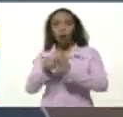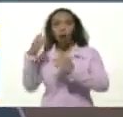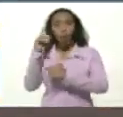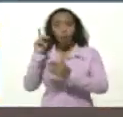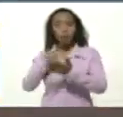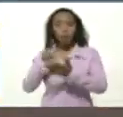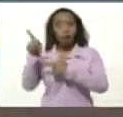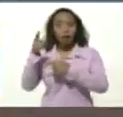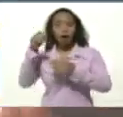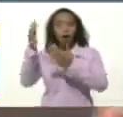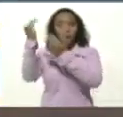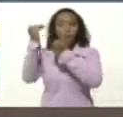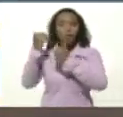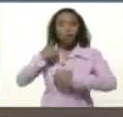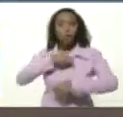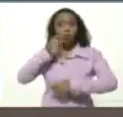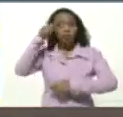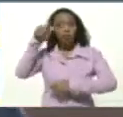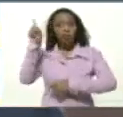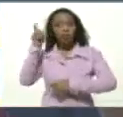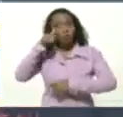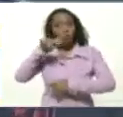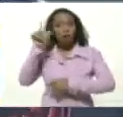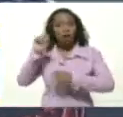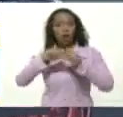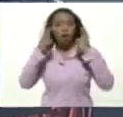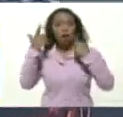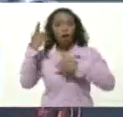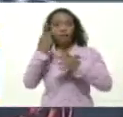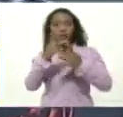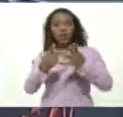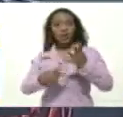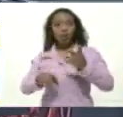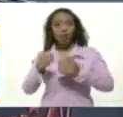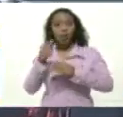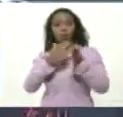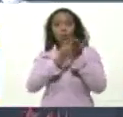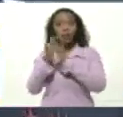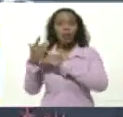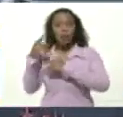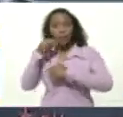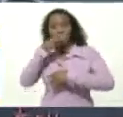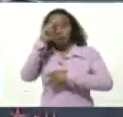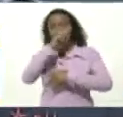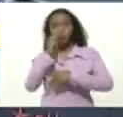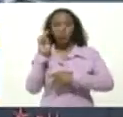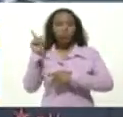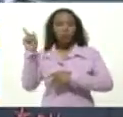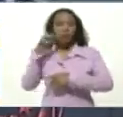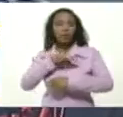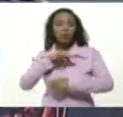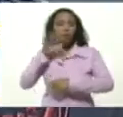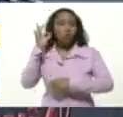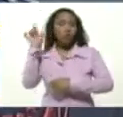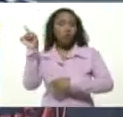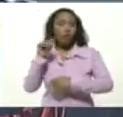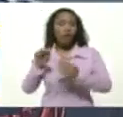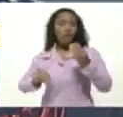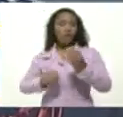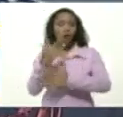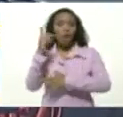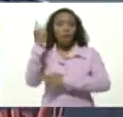siembran esperanza en nuestro pueblo. Le puedo decir que el pueblo de La Guaira, que hay varios de sus comuneros, la madre de las comunas en La Guaira, la señora Marta Berroterán, fundadora